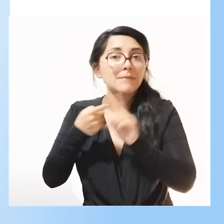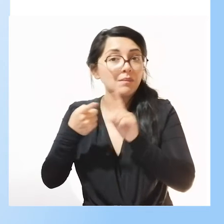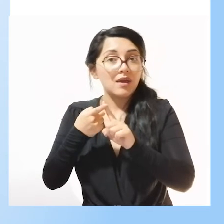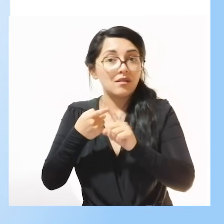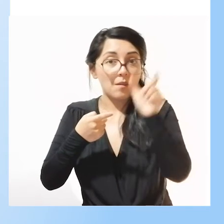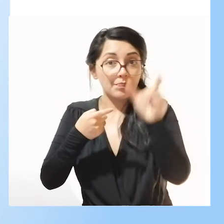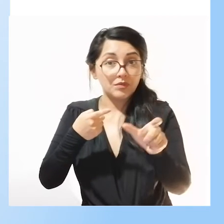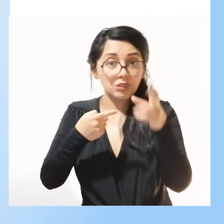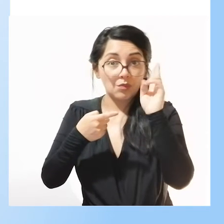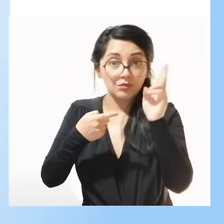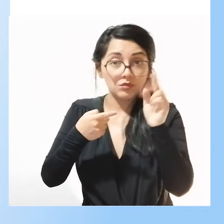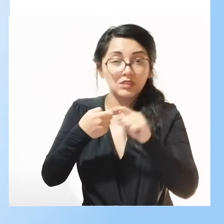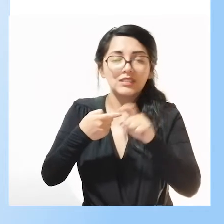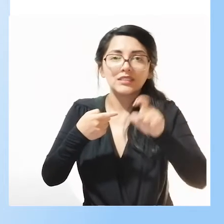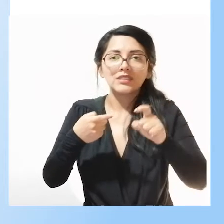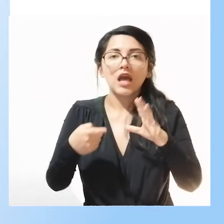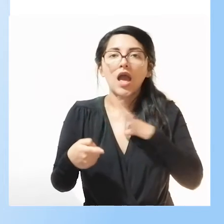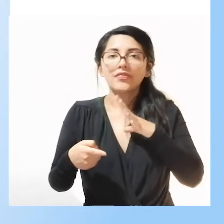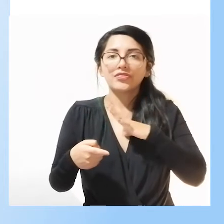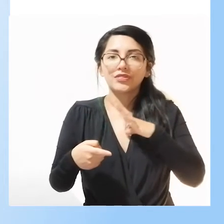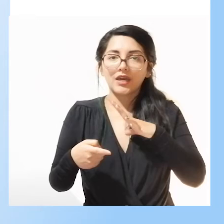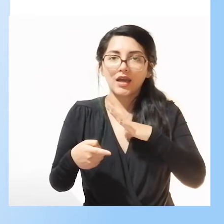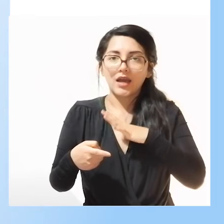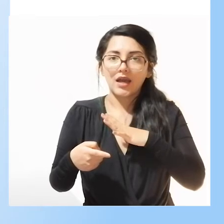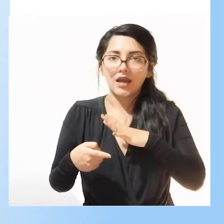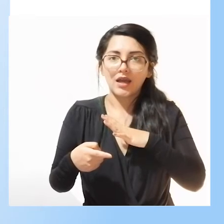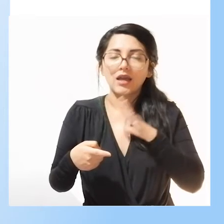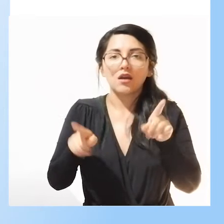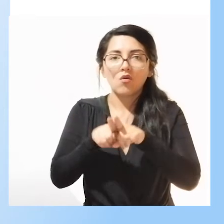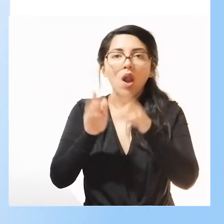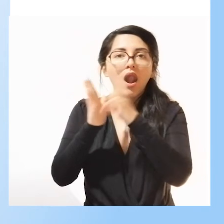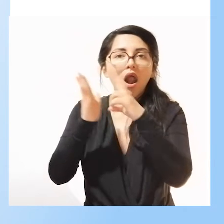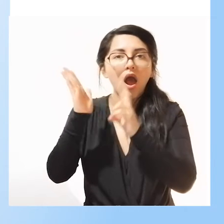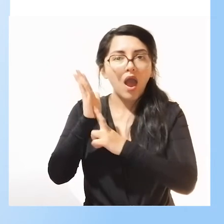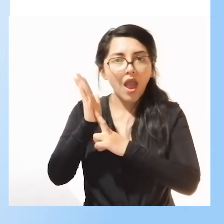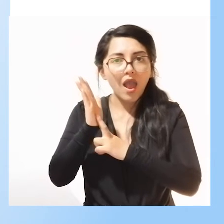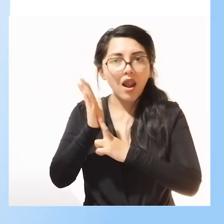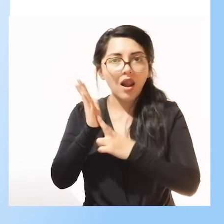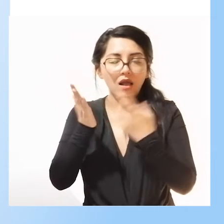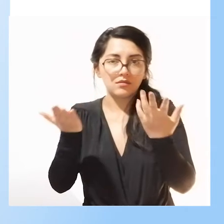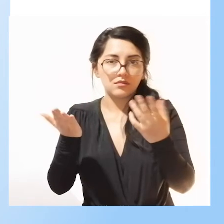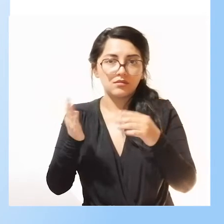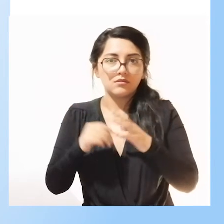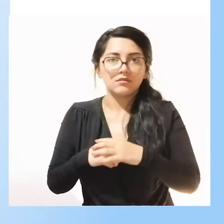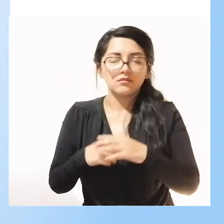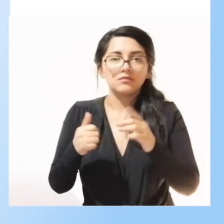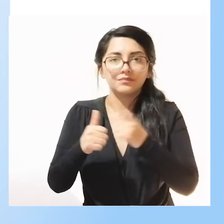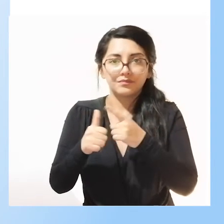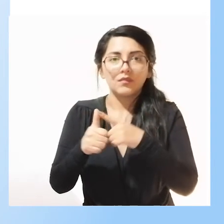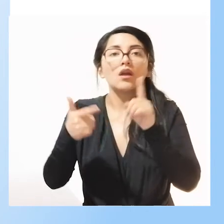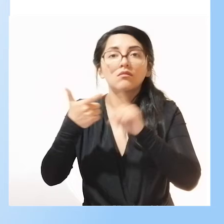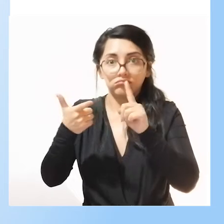partir de unos principios éticos y unos códigos deontológicos. Tenemos que actuar